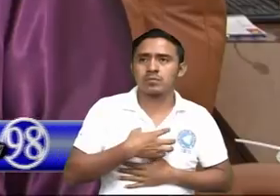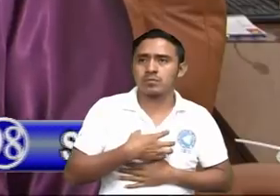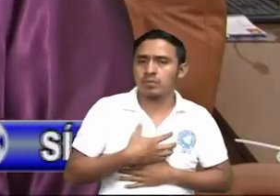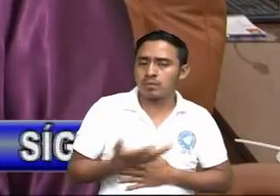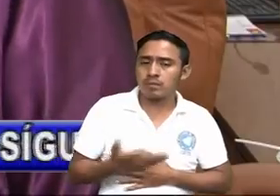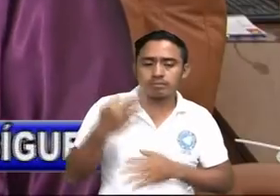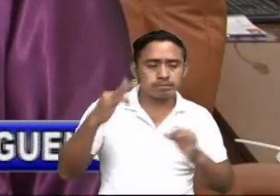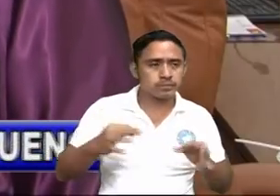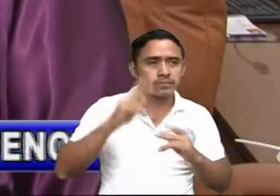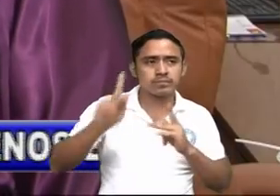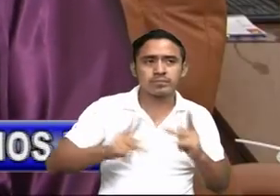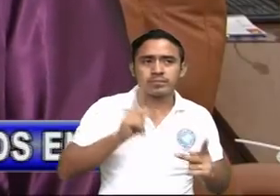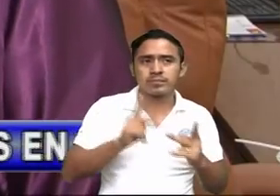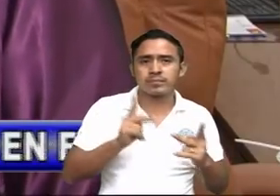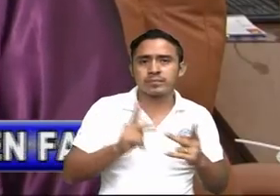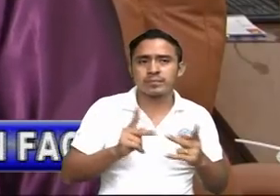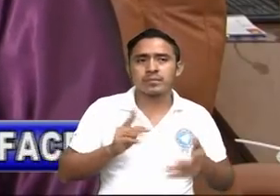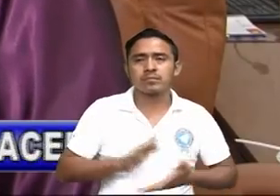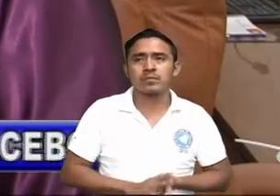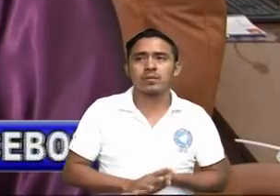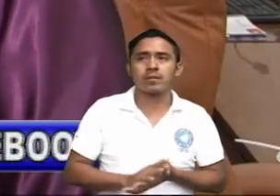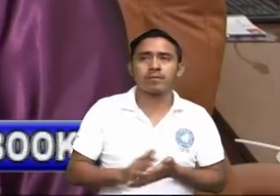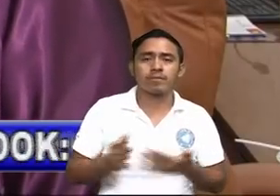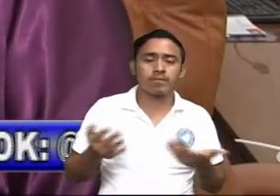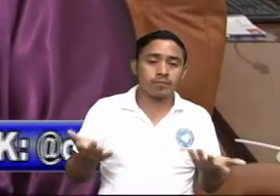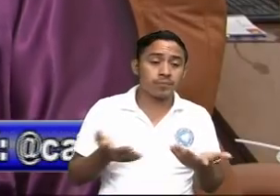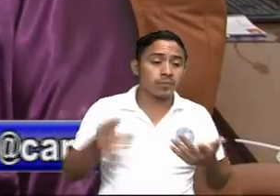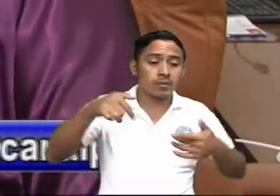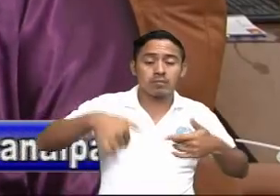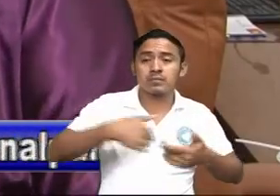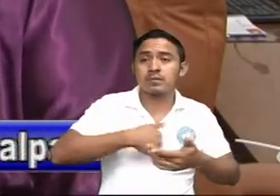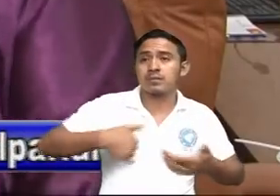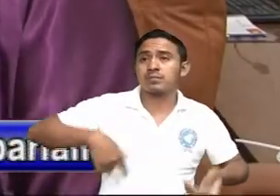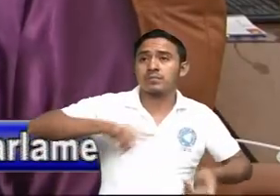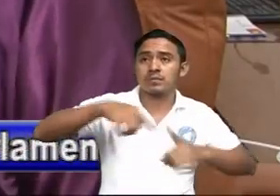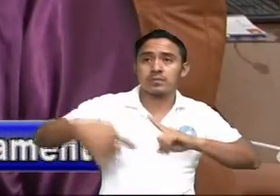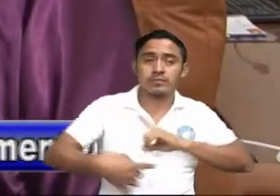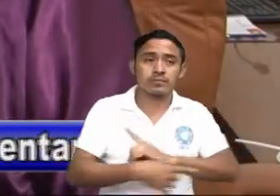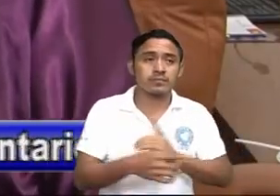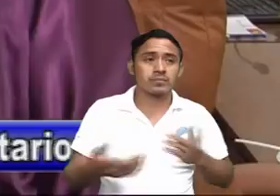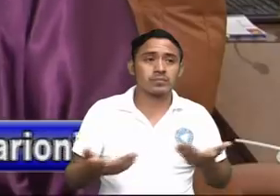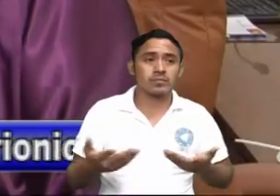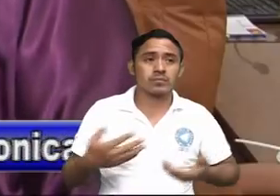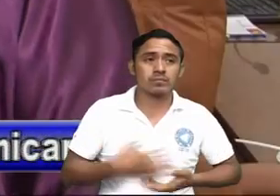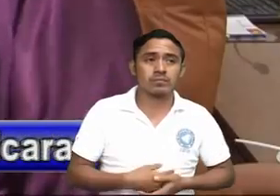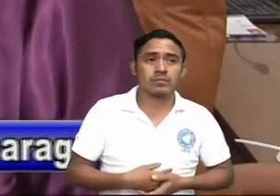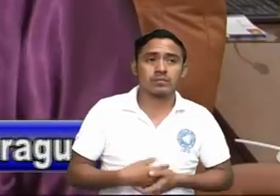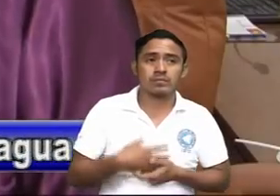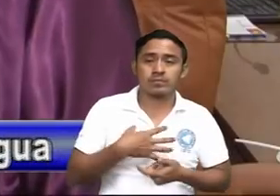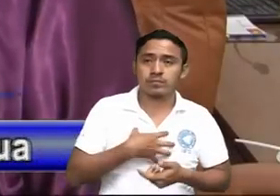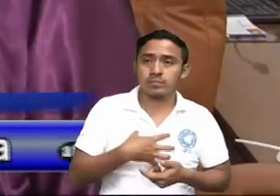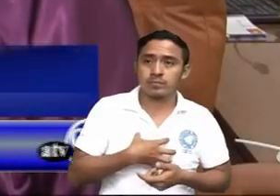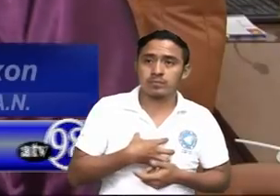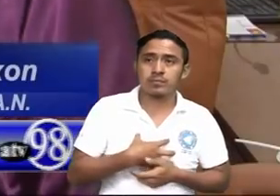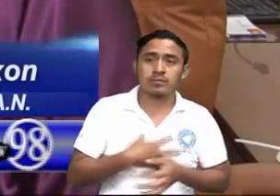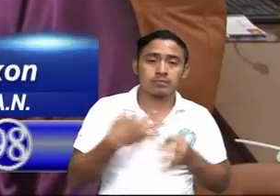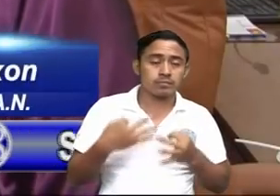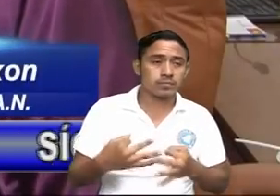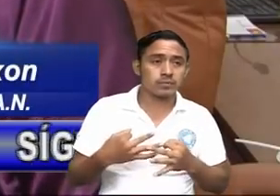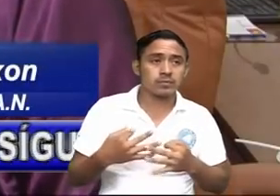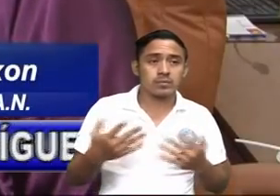de calidad, y para eso lo que hicimos hoy es reforzar y retomar lo